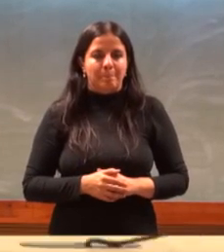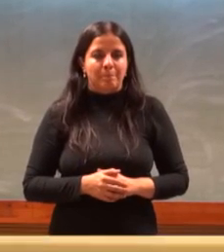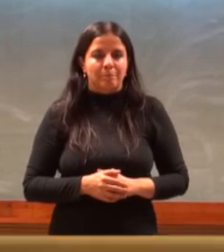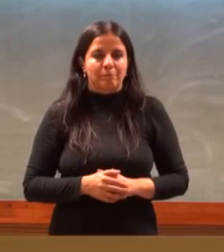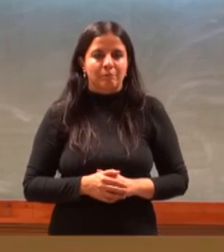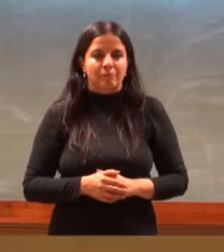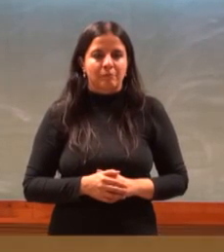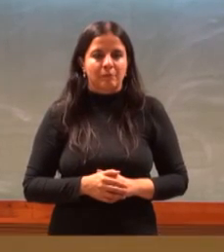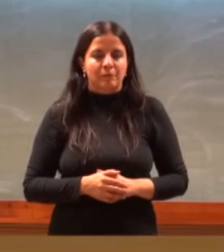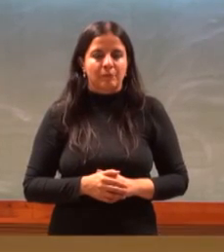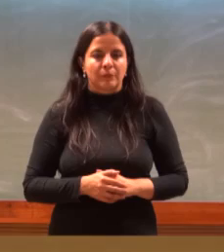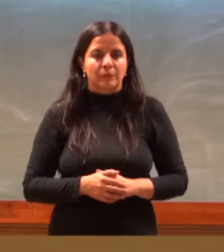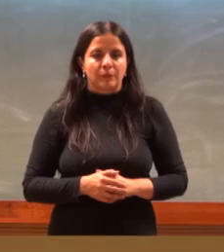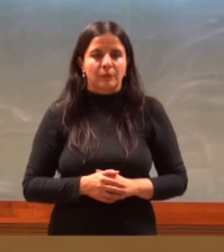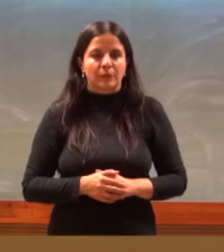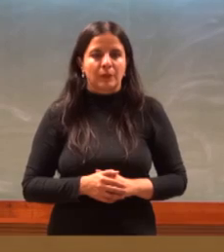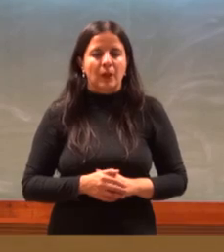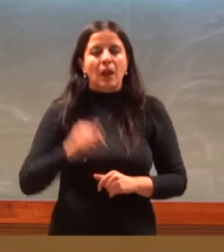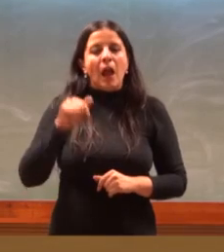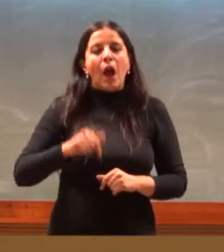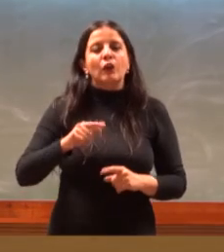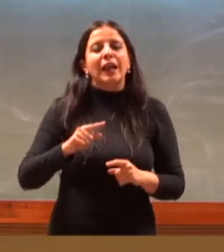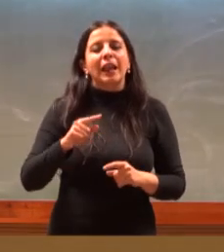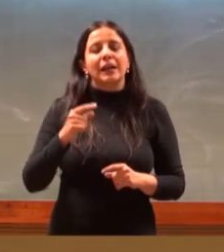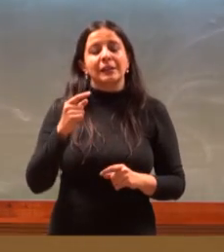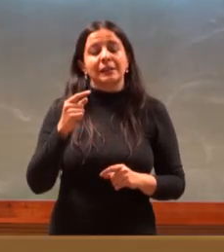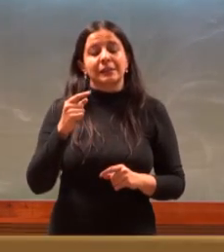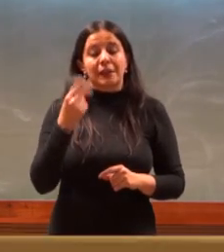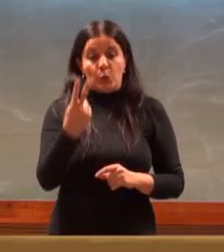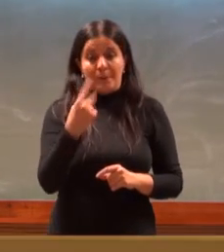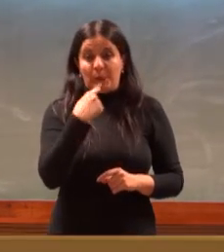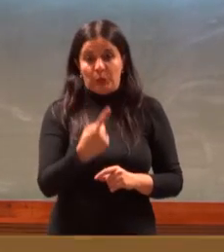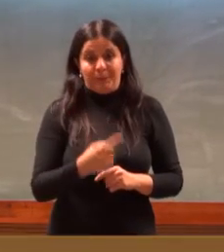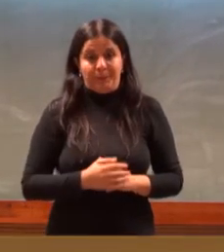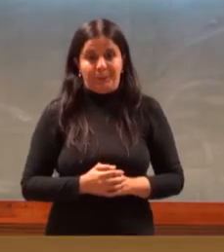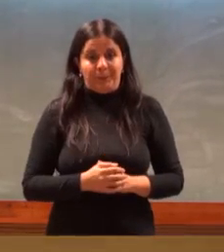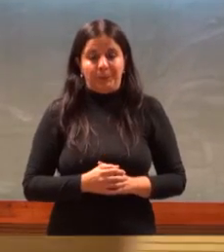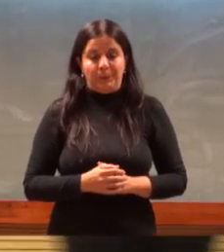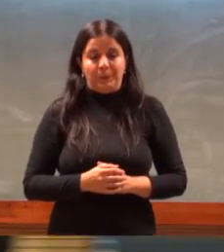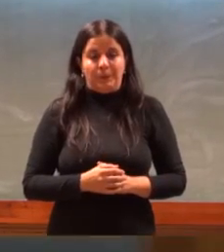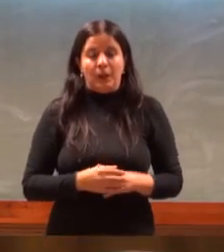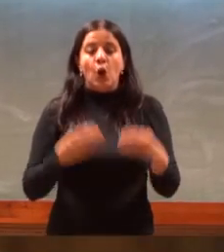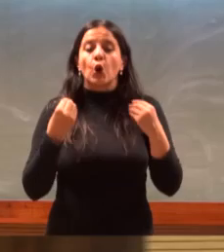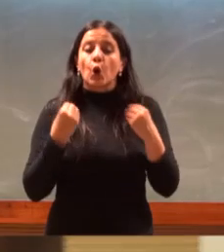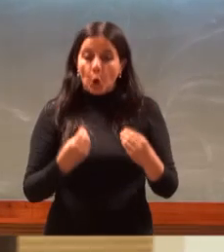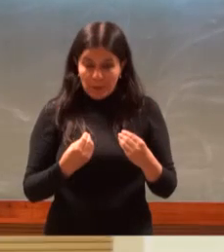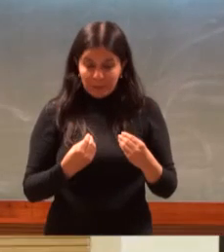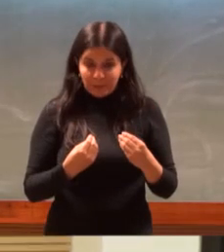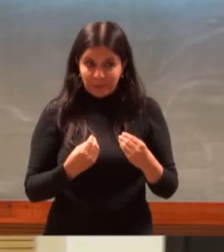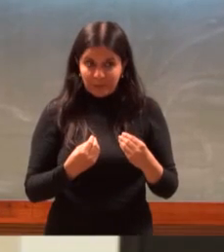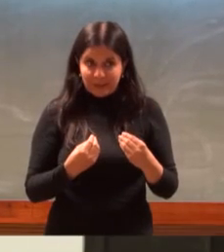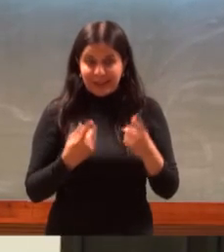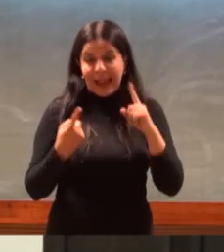es vamos a a proceder con la segunda pregunta que es cómo se plantearía la